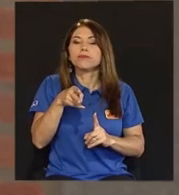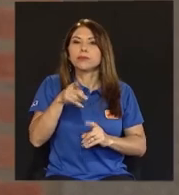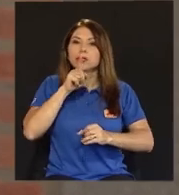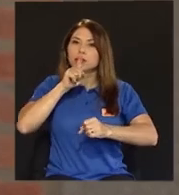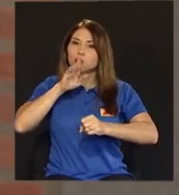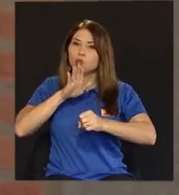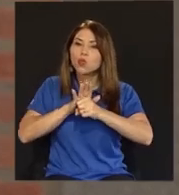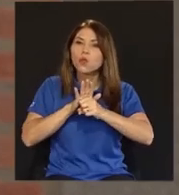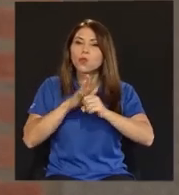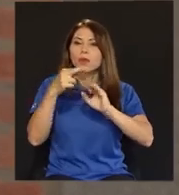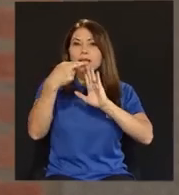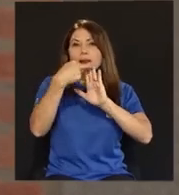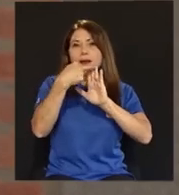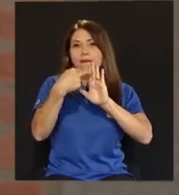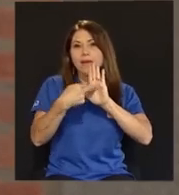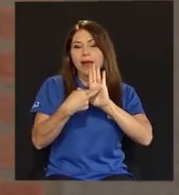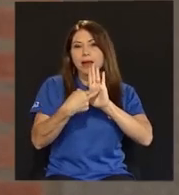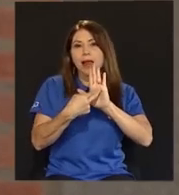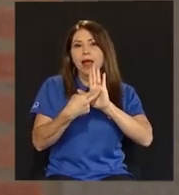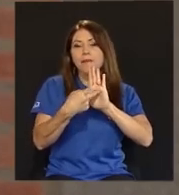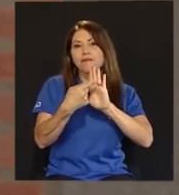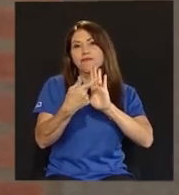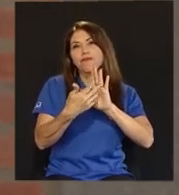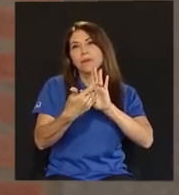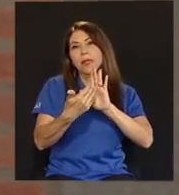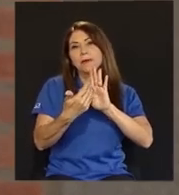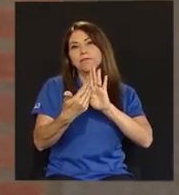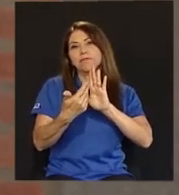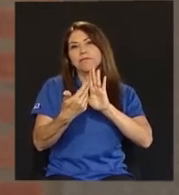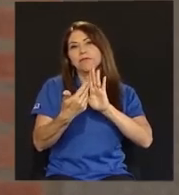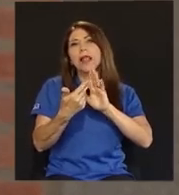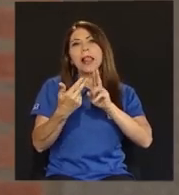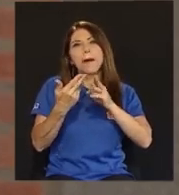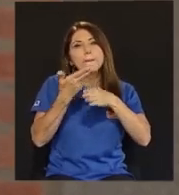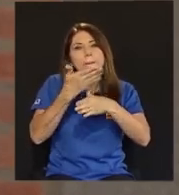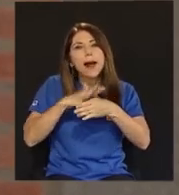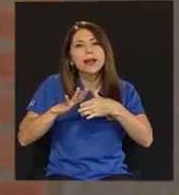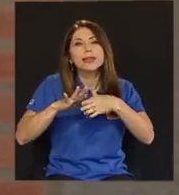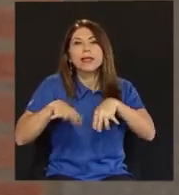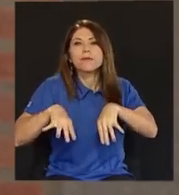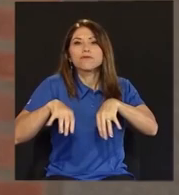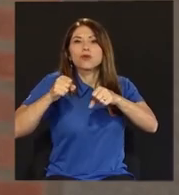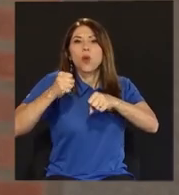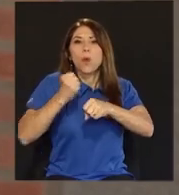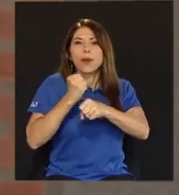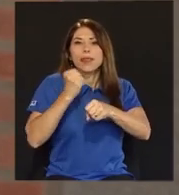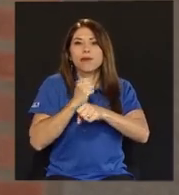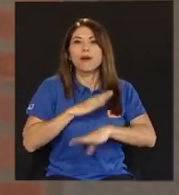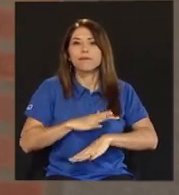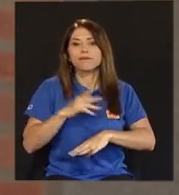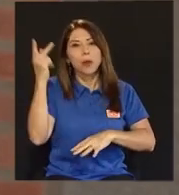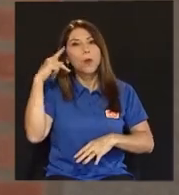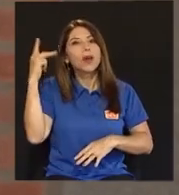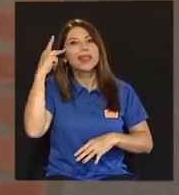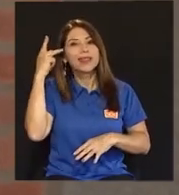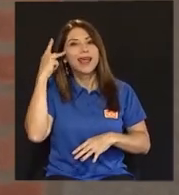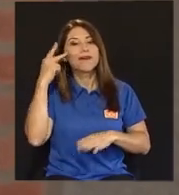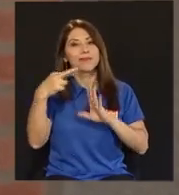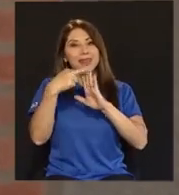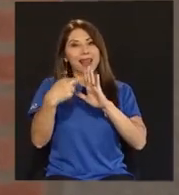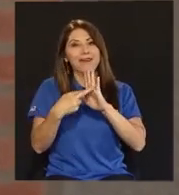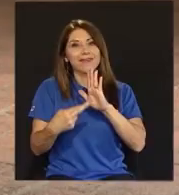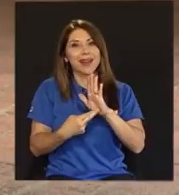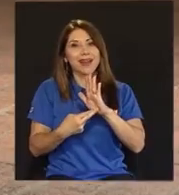la regla, la parte, llamémosle, operativa, política de la regla de metas de inflación en